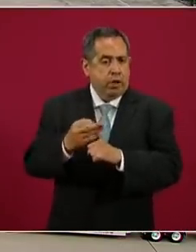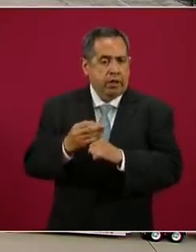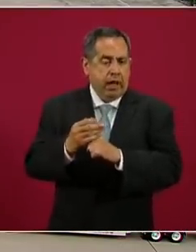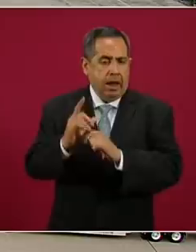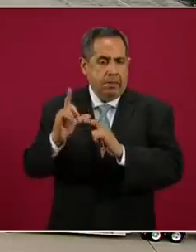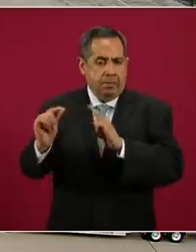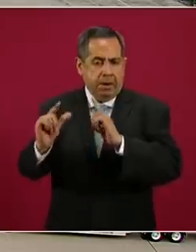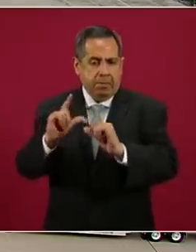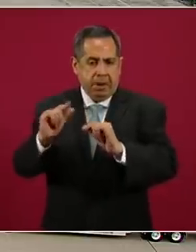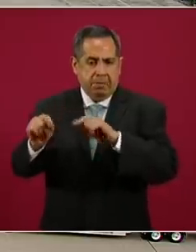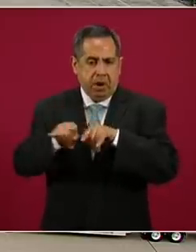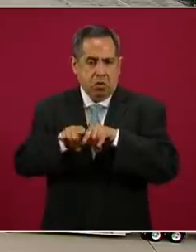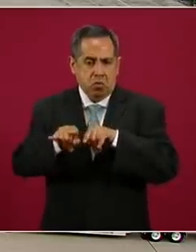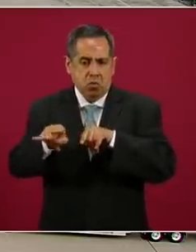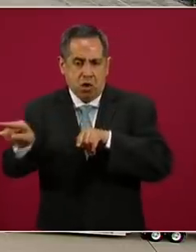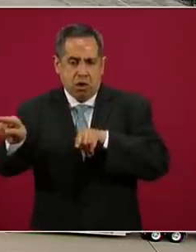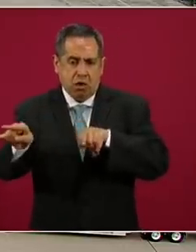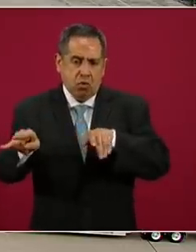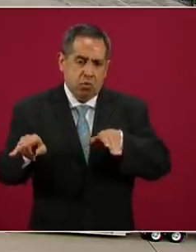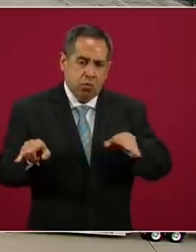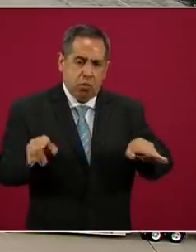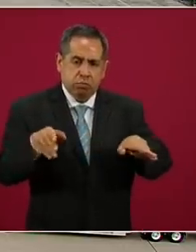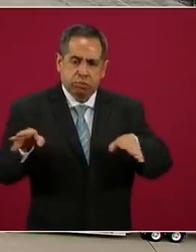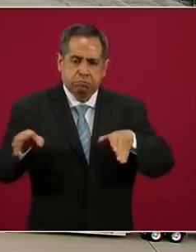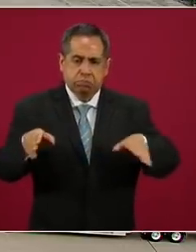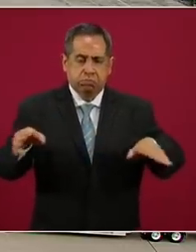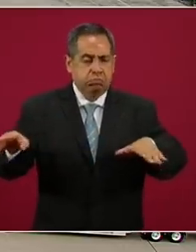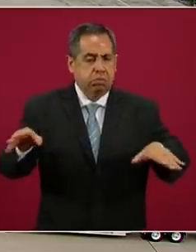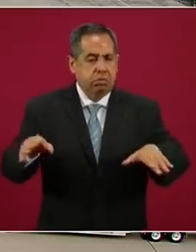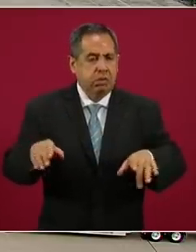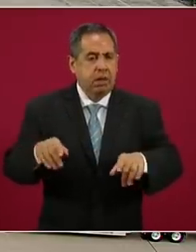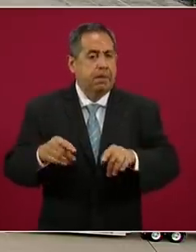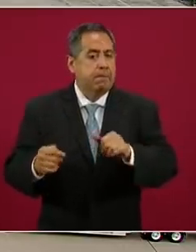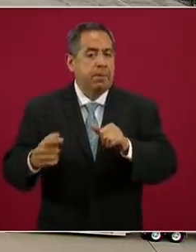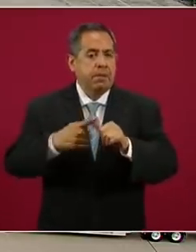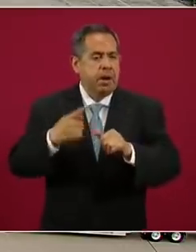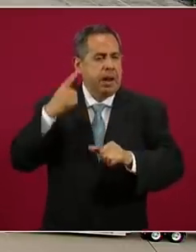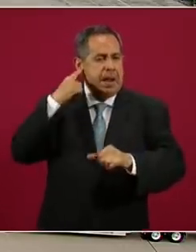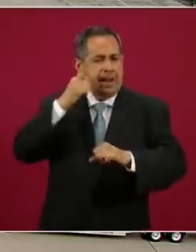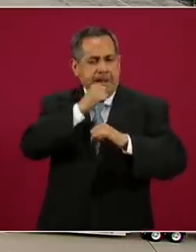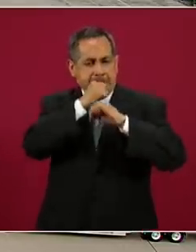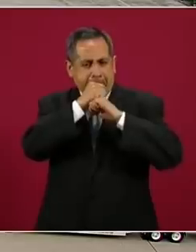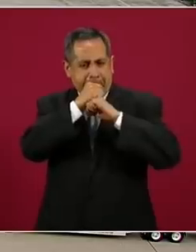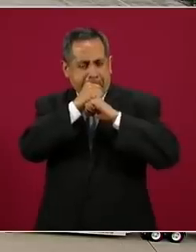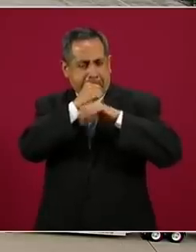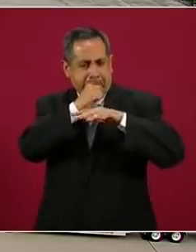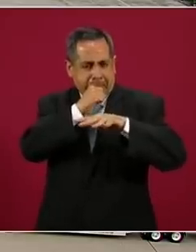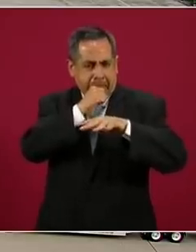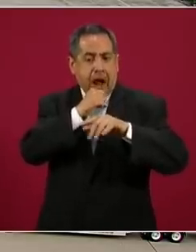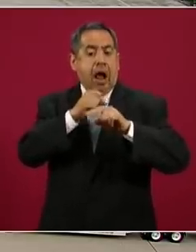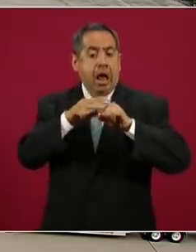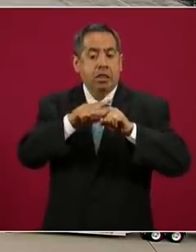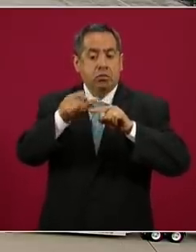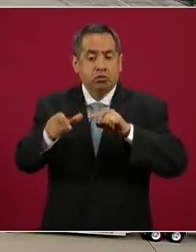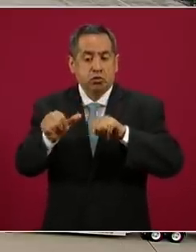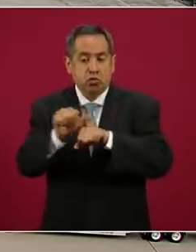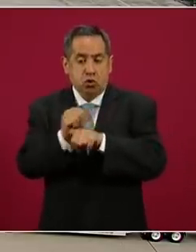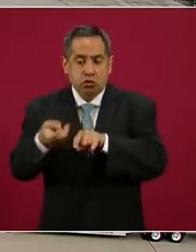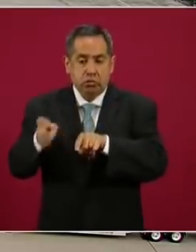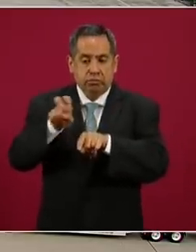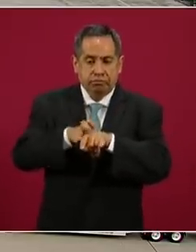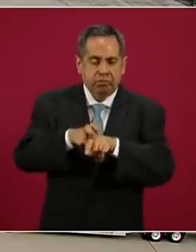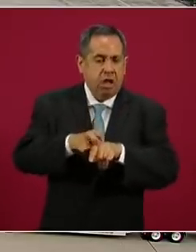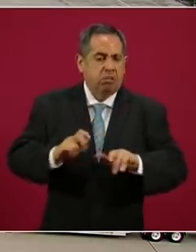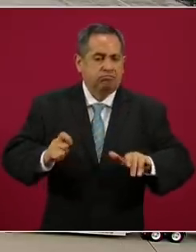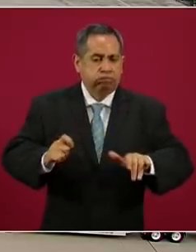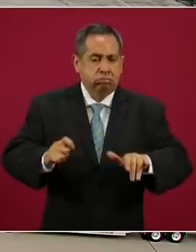significativa ceremonia quienes procederán al toque de corneta como lo oímos abordar sus vehículos para posteriormente encender sus